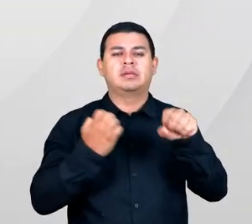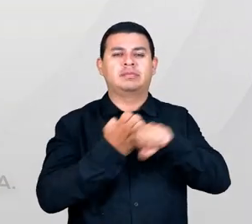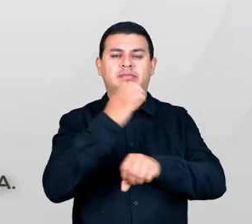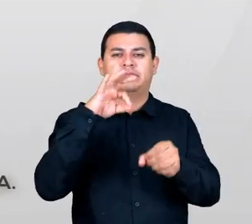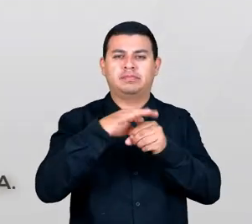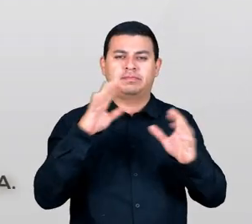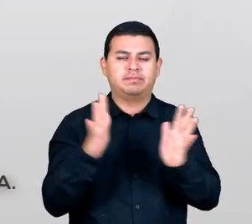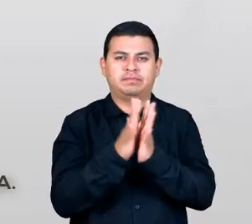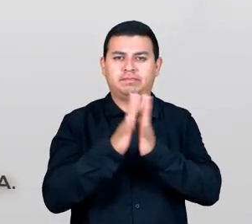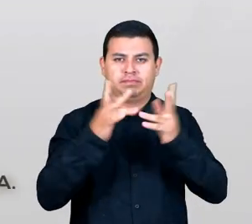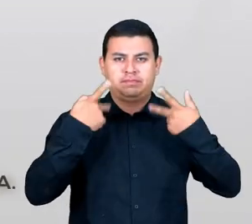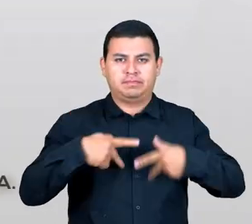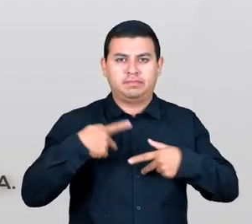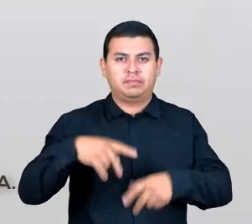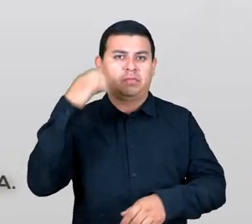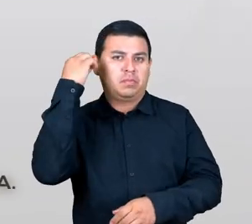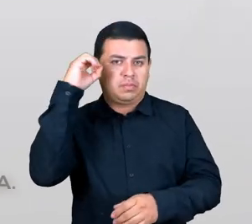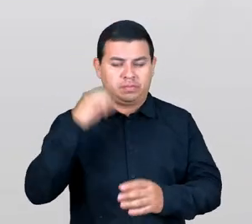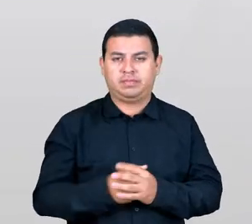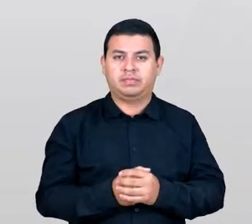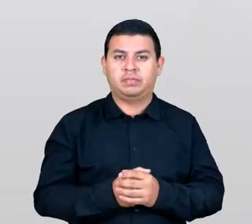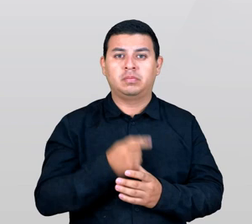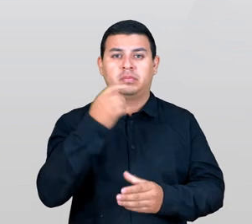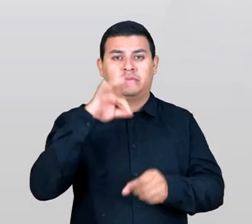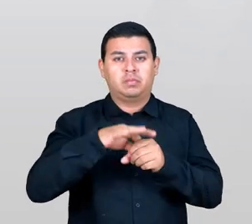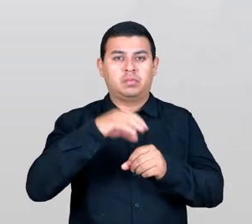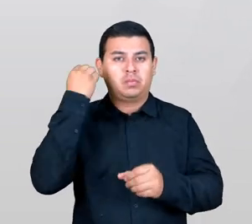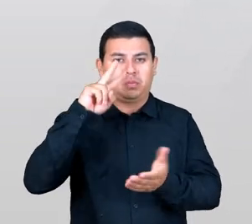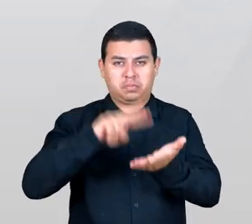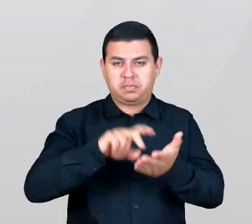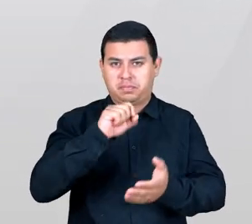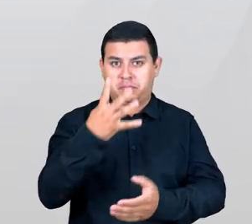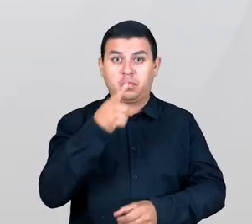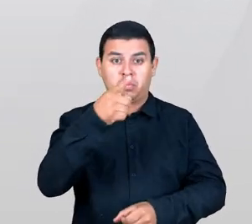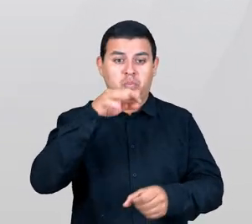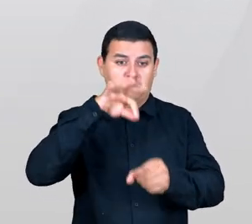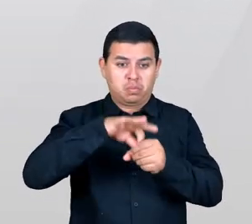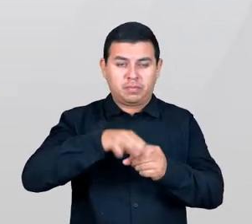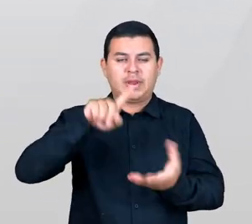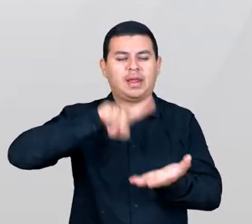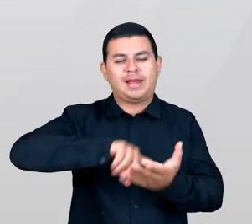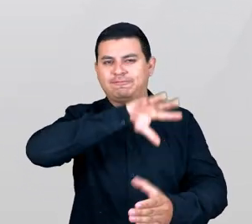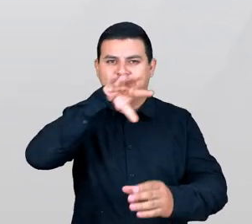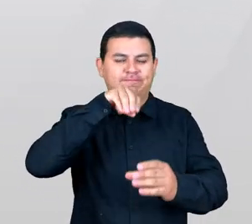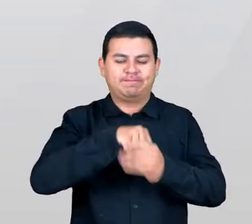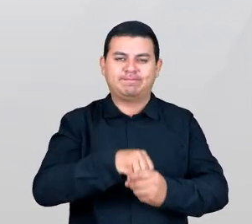Estatal Electoral y de Participación Ciudadana de Oaxaca. Elecciones Oaxaca 2024. Tu voto lo puede todo.